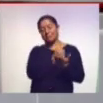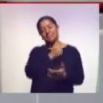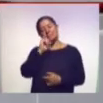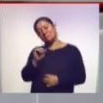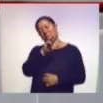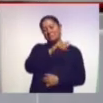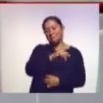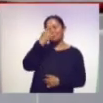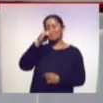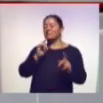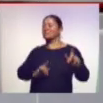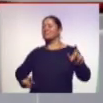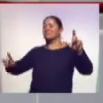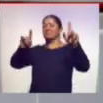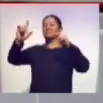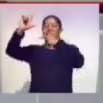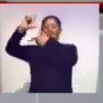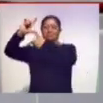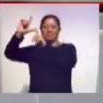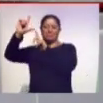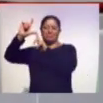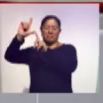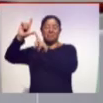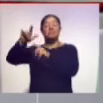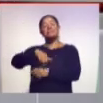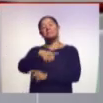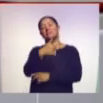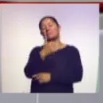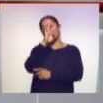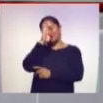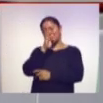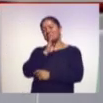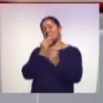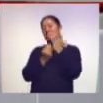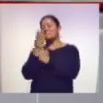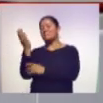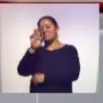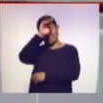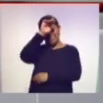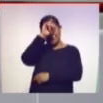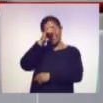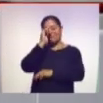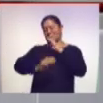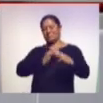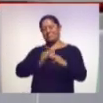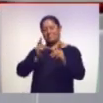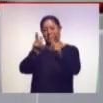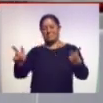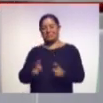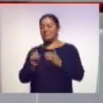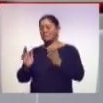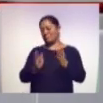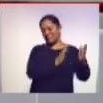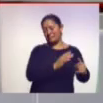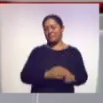enfrentar al equipo de Liverpool. 11:30 de la mañana, no lo olvide, el Monterrey en el Mundial de Clubes. Y cambiamos de información, pero no